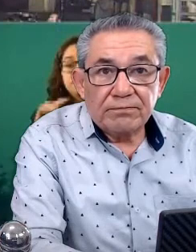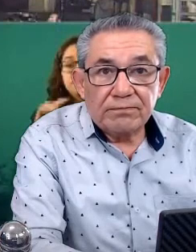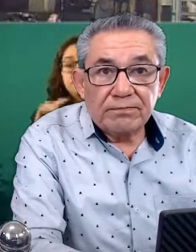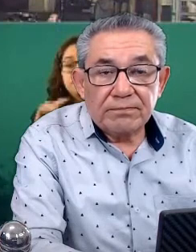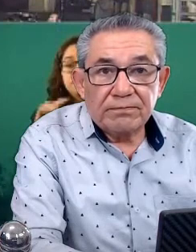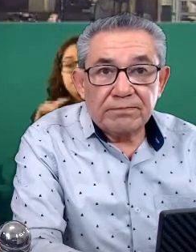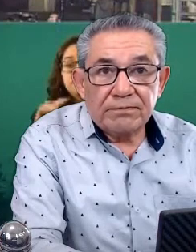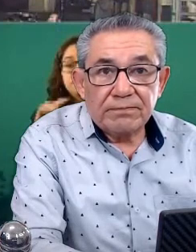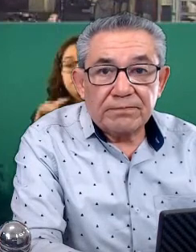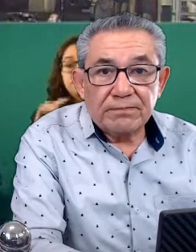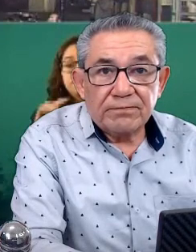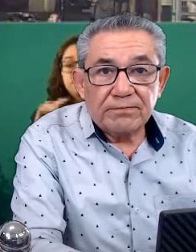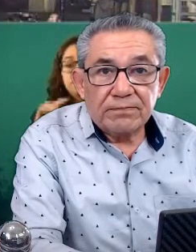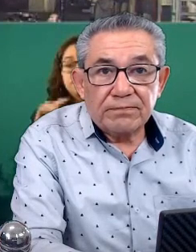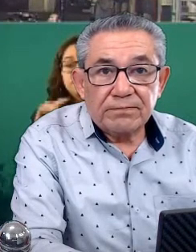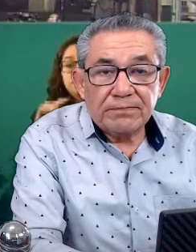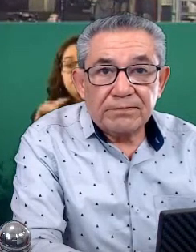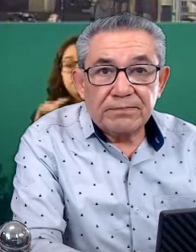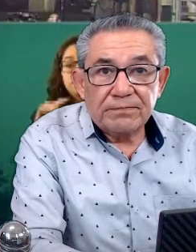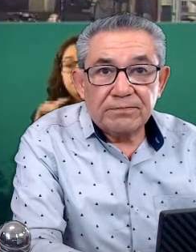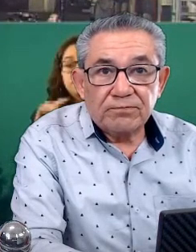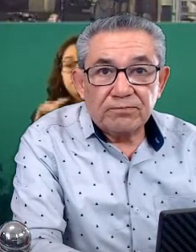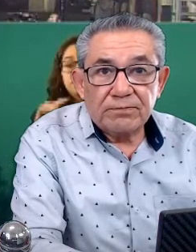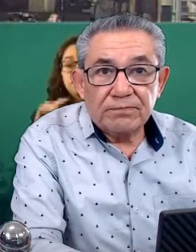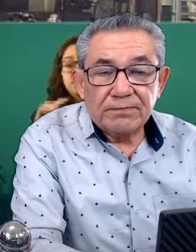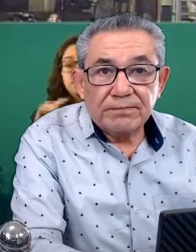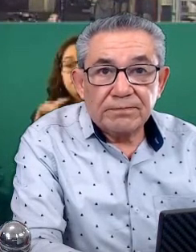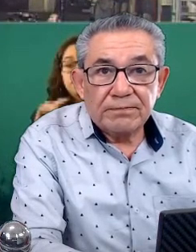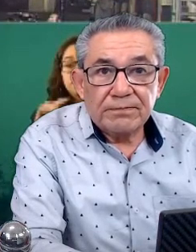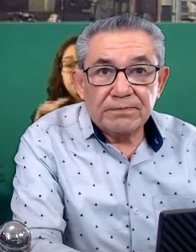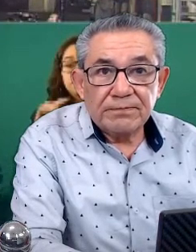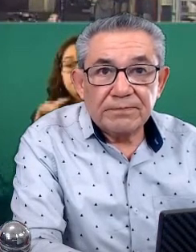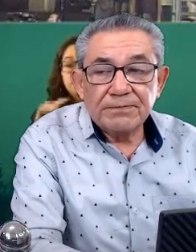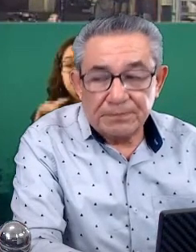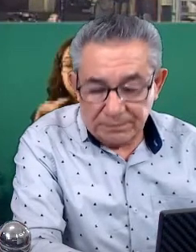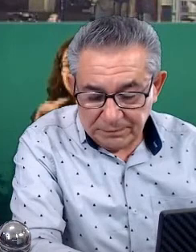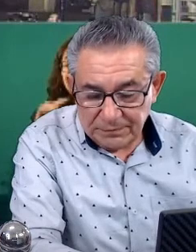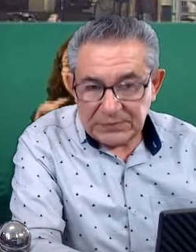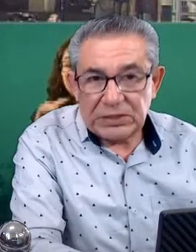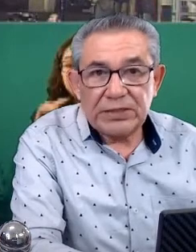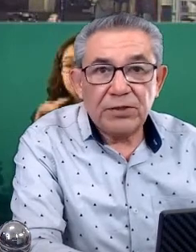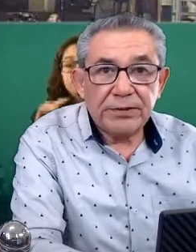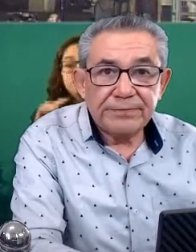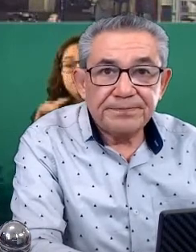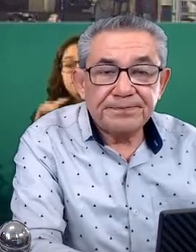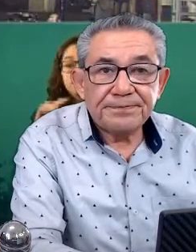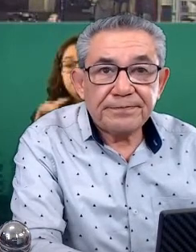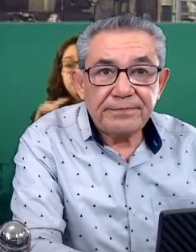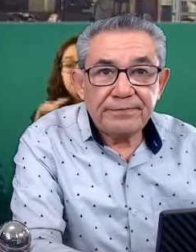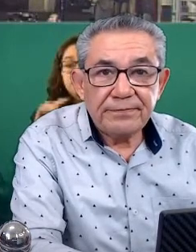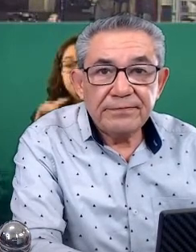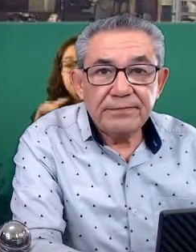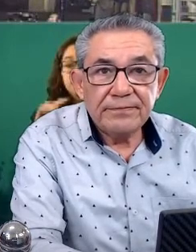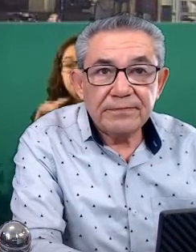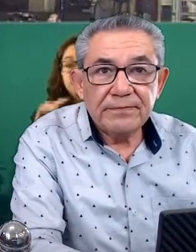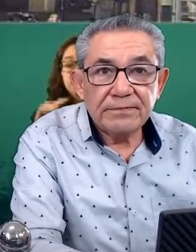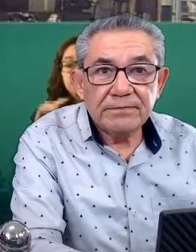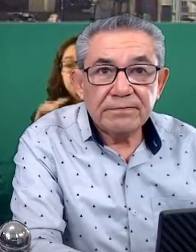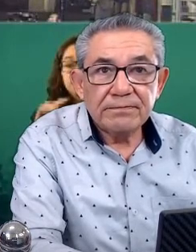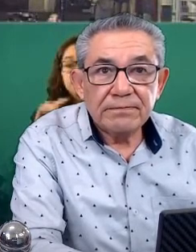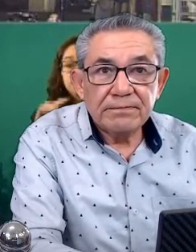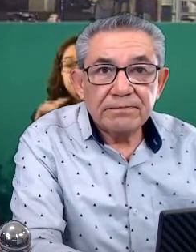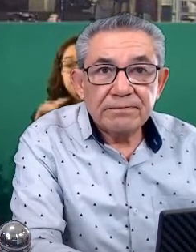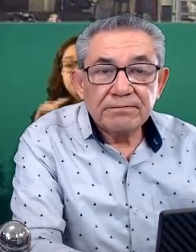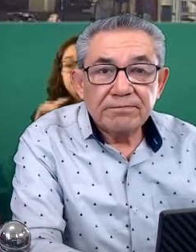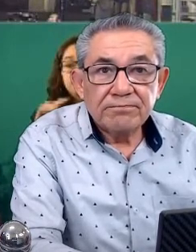todos los seguidores que tenemos aquí en Conexión MX, pues hoy hay cierta prensa que se fija en uno. Sí, señor. Y quieren